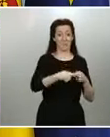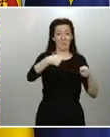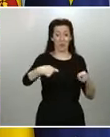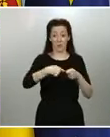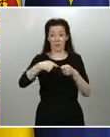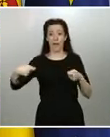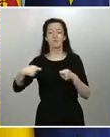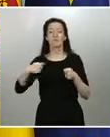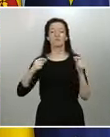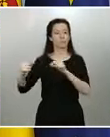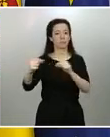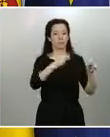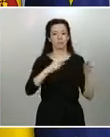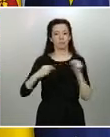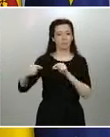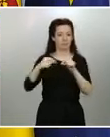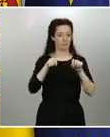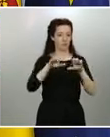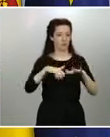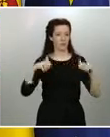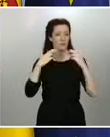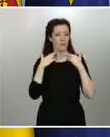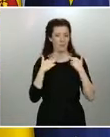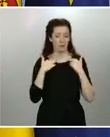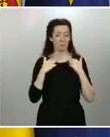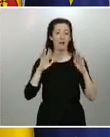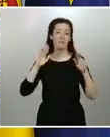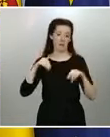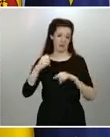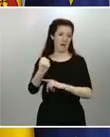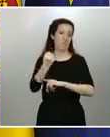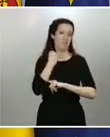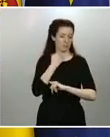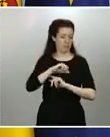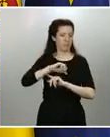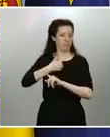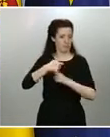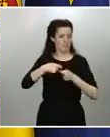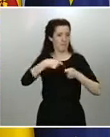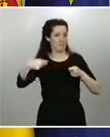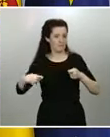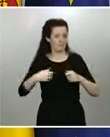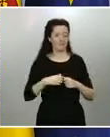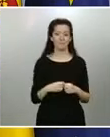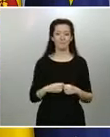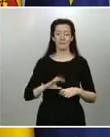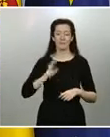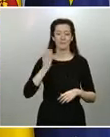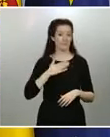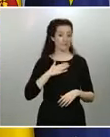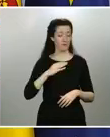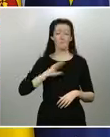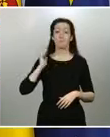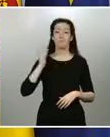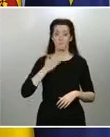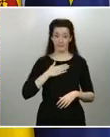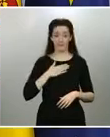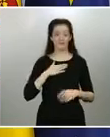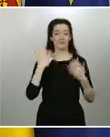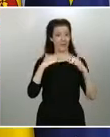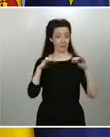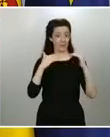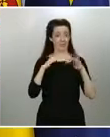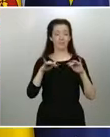congreso de los diputados el próximo miércoles pasado mañana se debatirá y votará en el congreso una